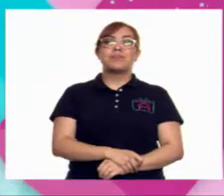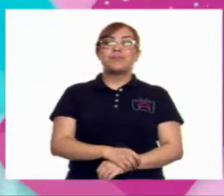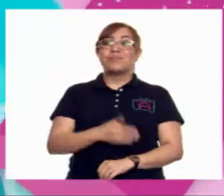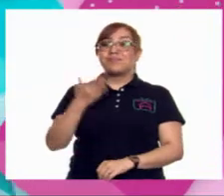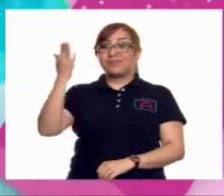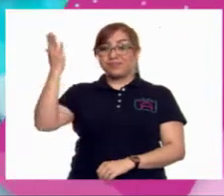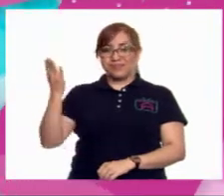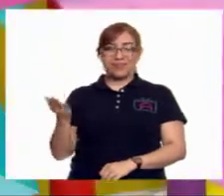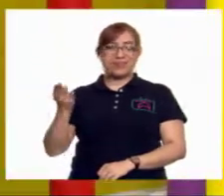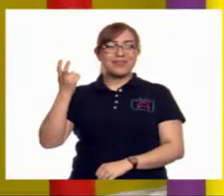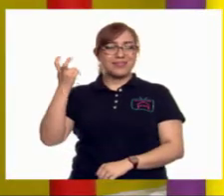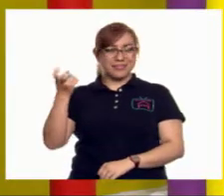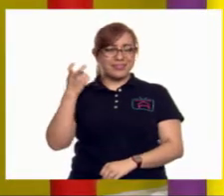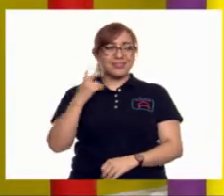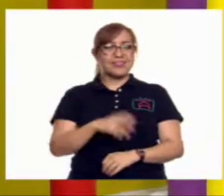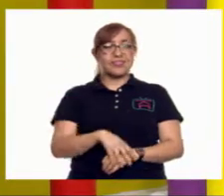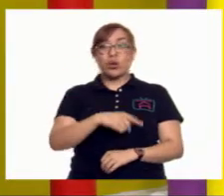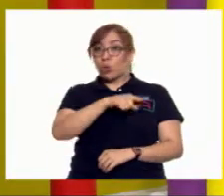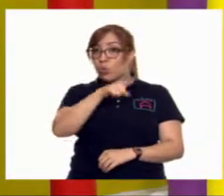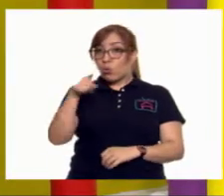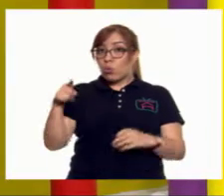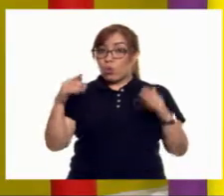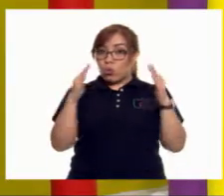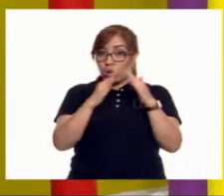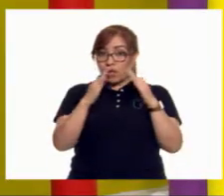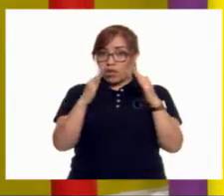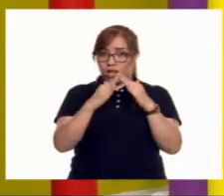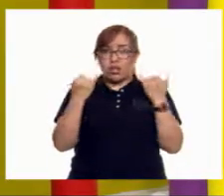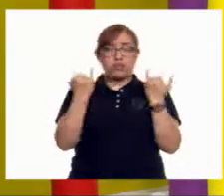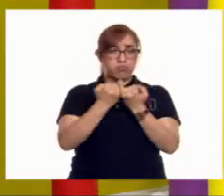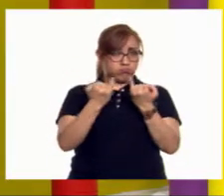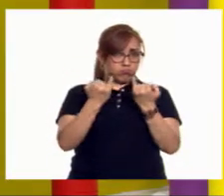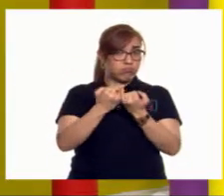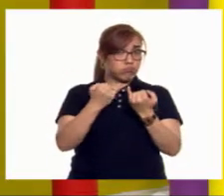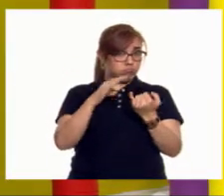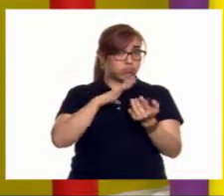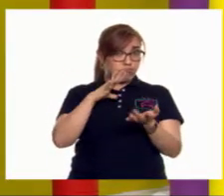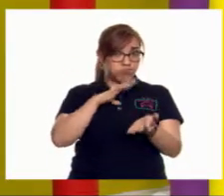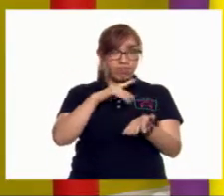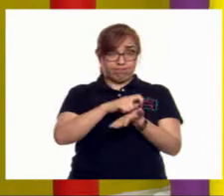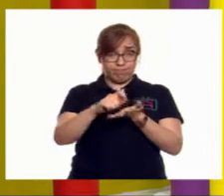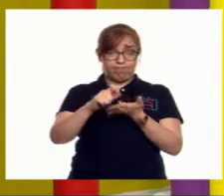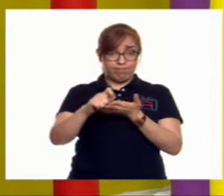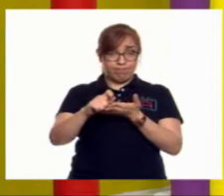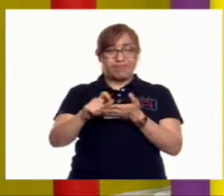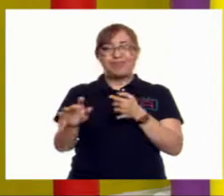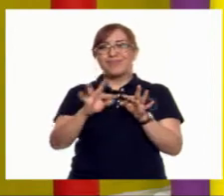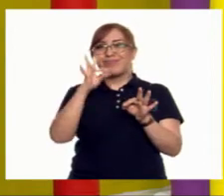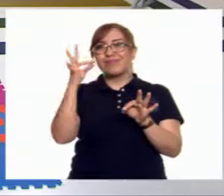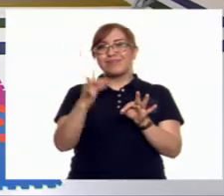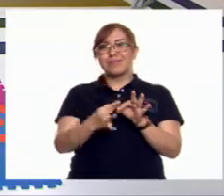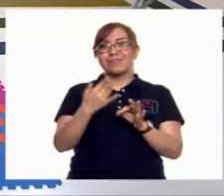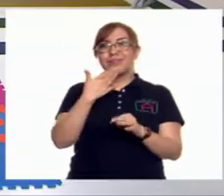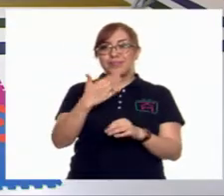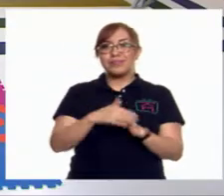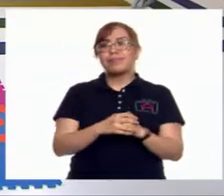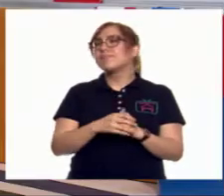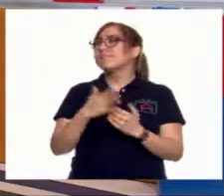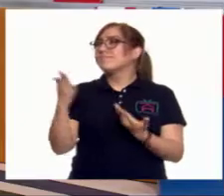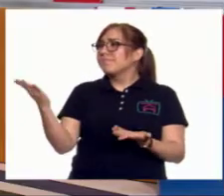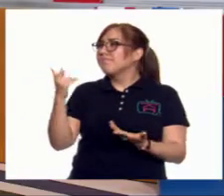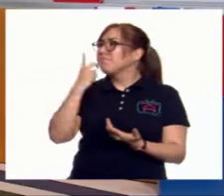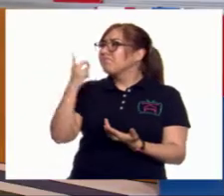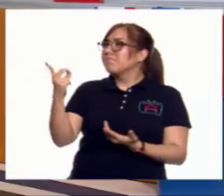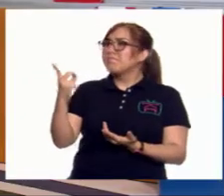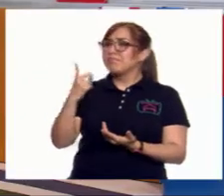están las anotaciones. ¿Ustedes allá en casa también tienen anotaciones? Sí. Perfecto. ¿Y qué nos puedes